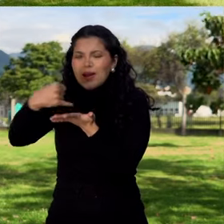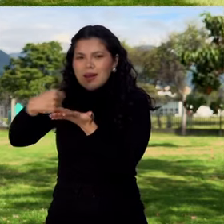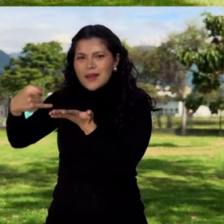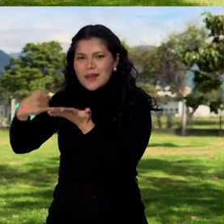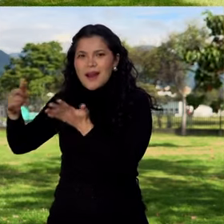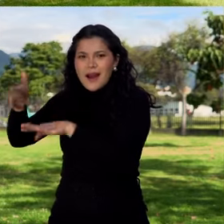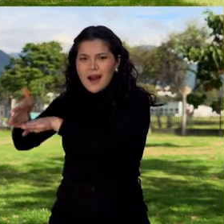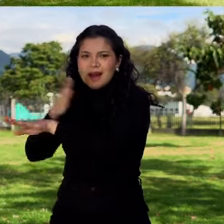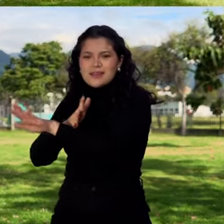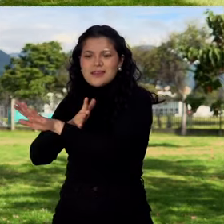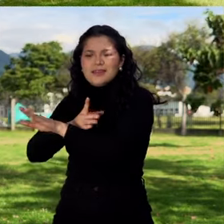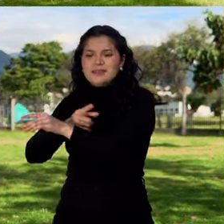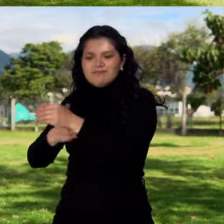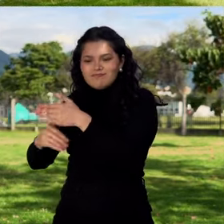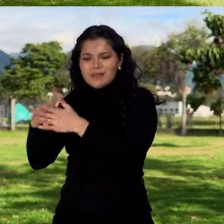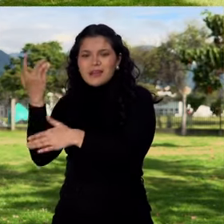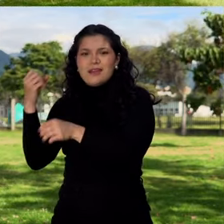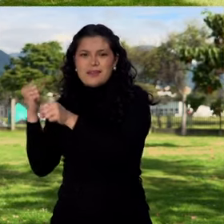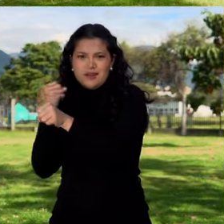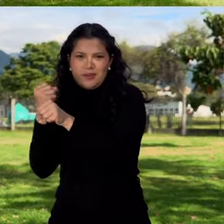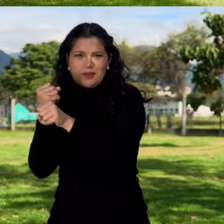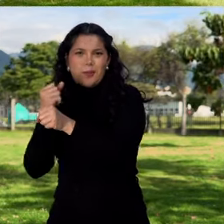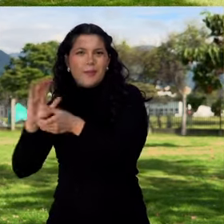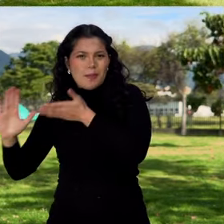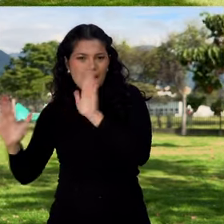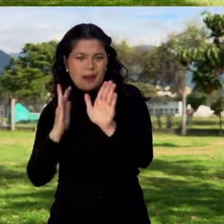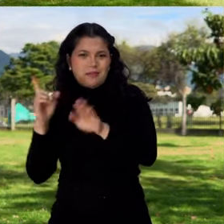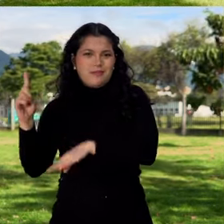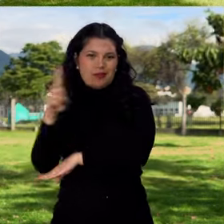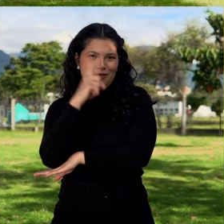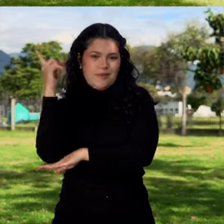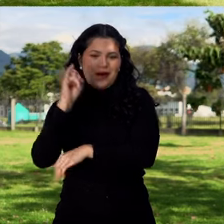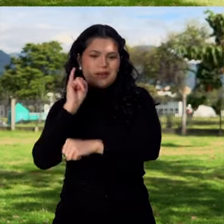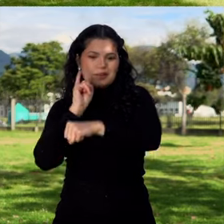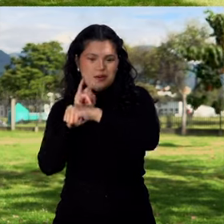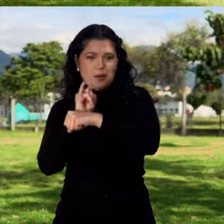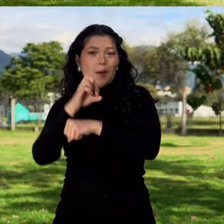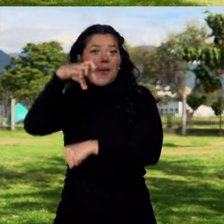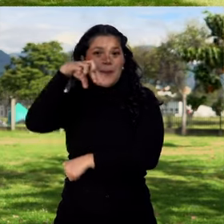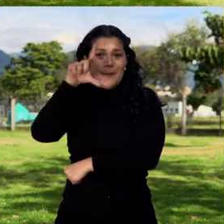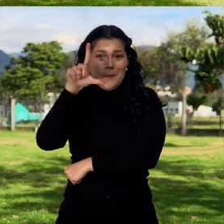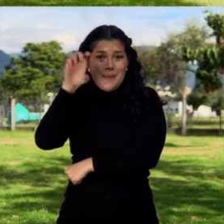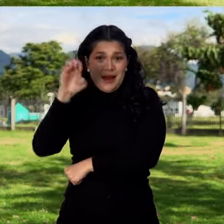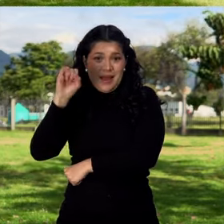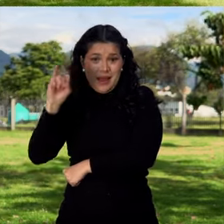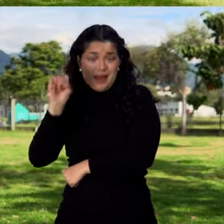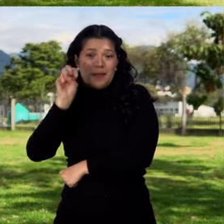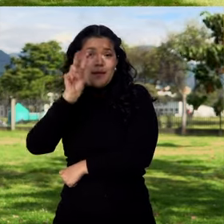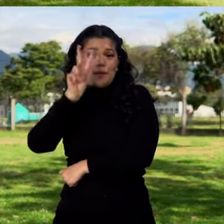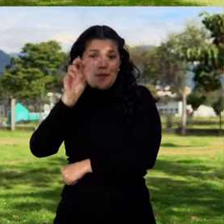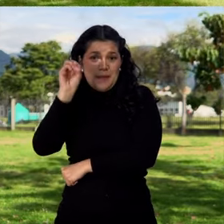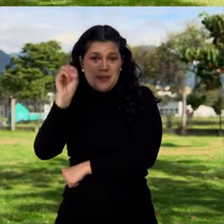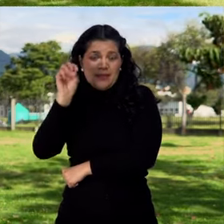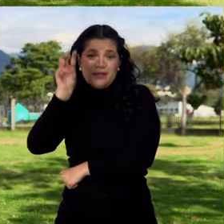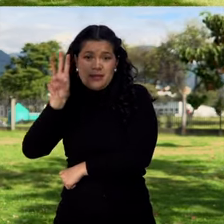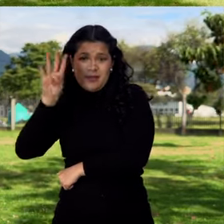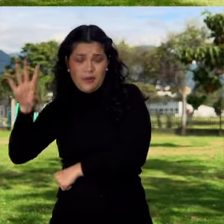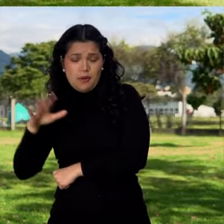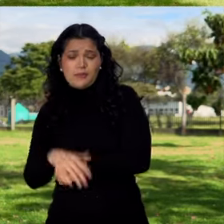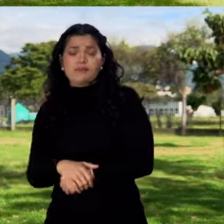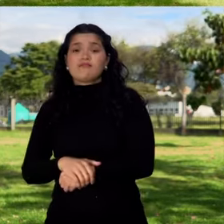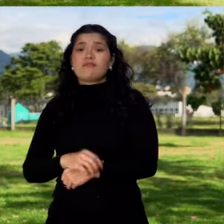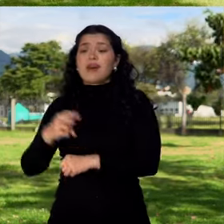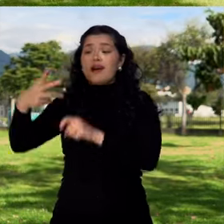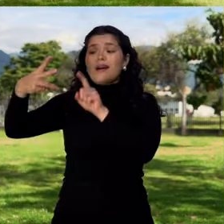sido definidas en el plan Global institucional en el Play 2034 y como tercer elemento